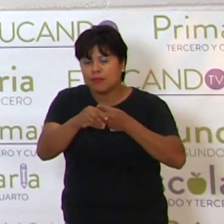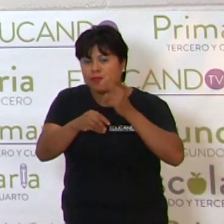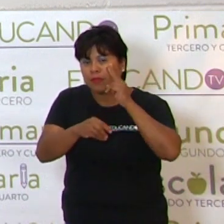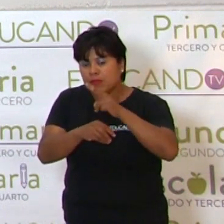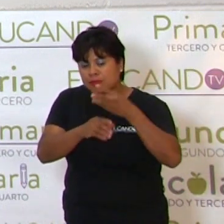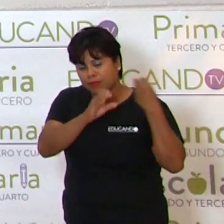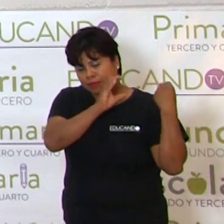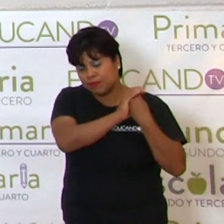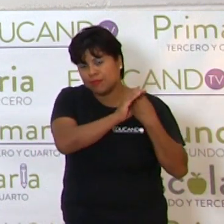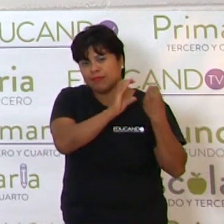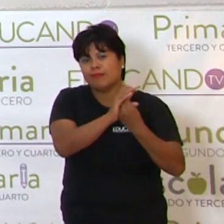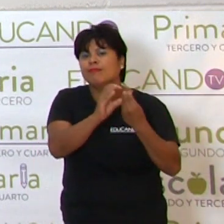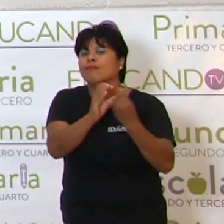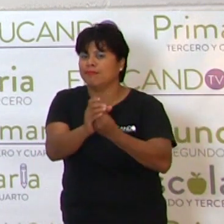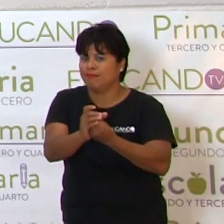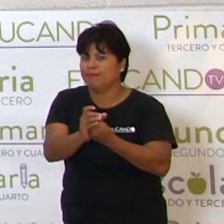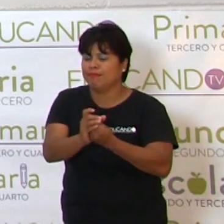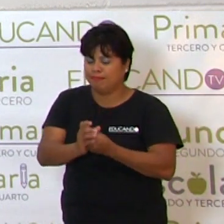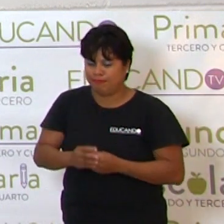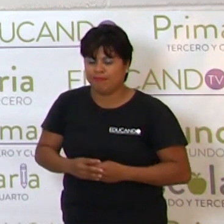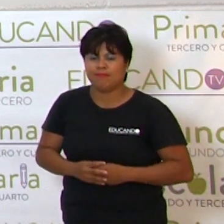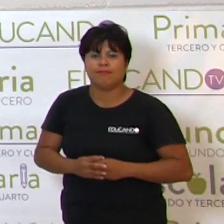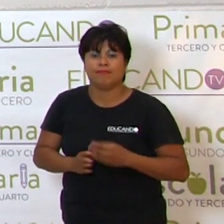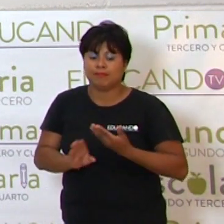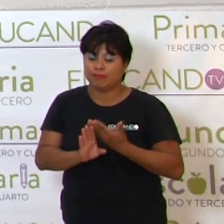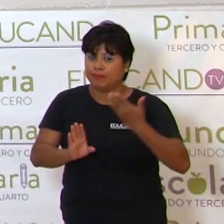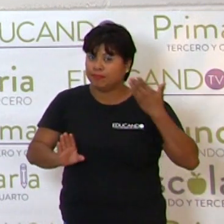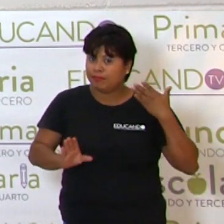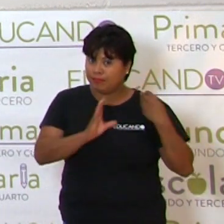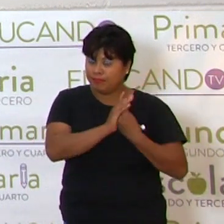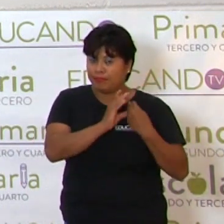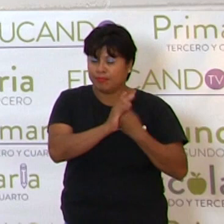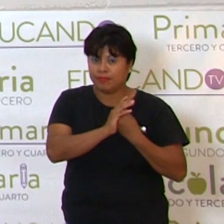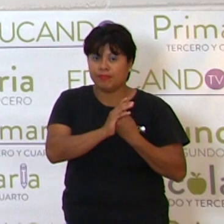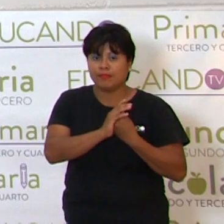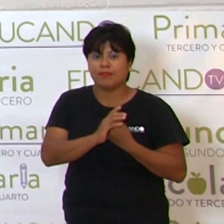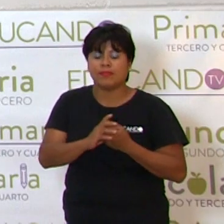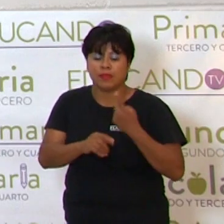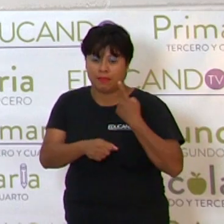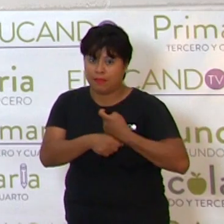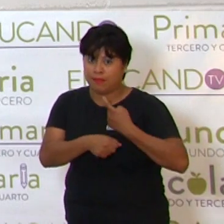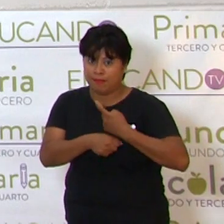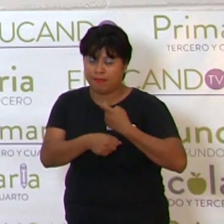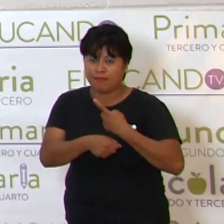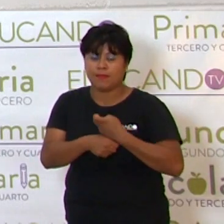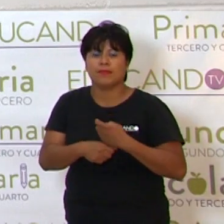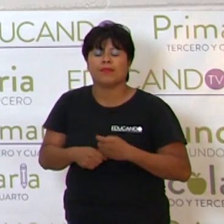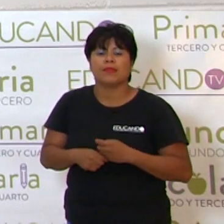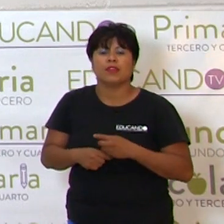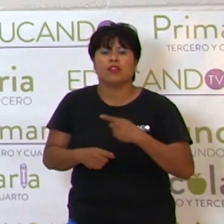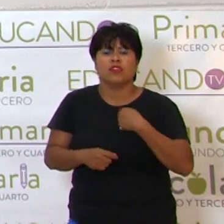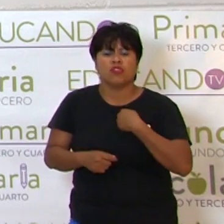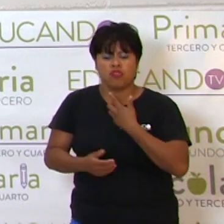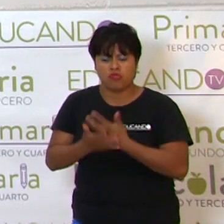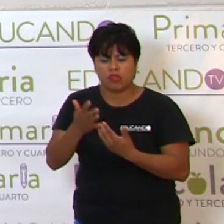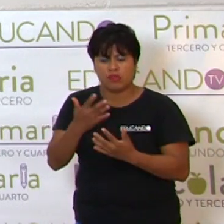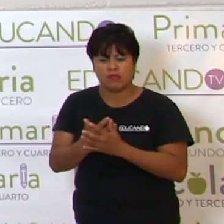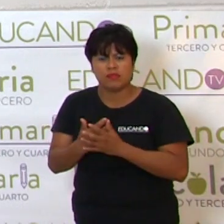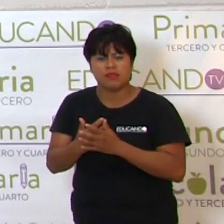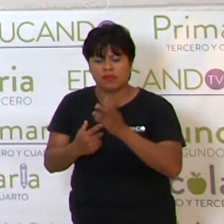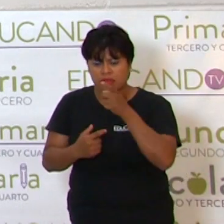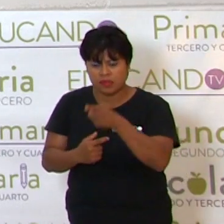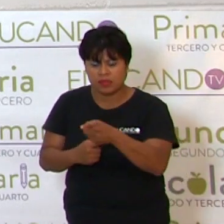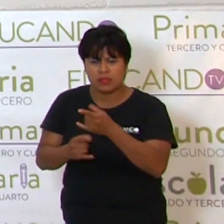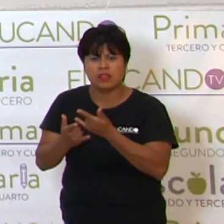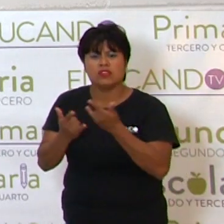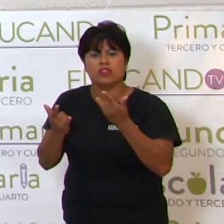en la sesión anterior. En la sesión anterior, en la primera, yo hice un énfasis en la